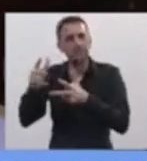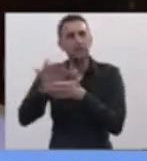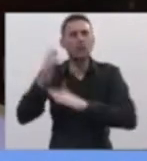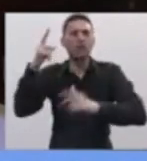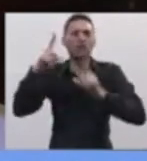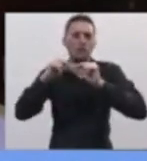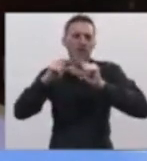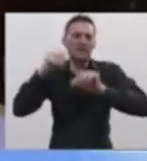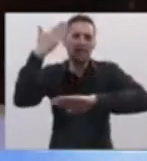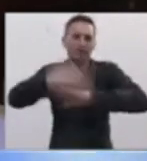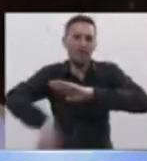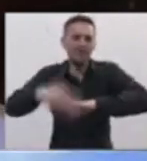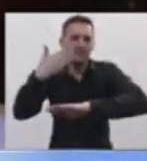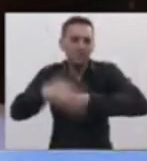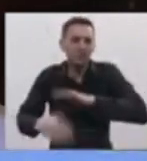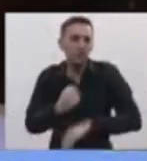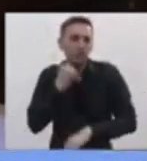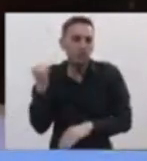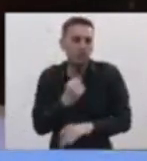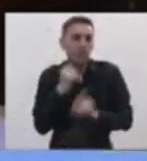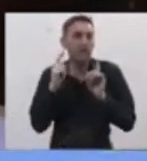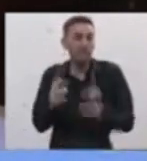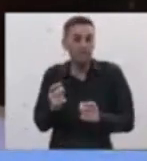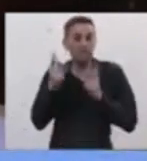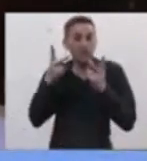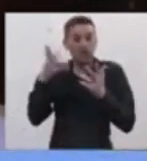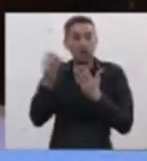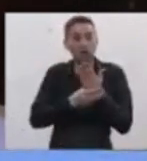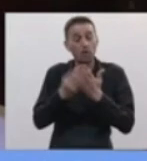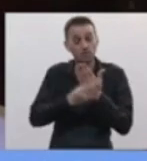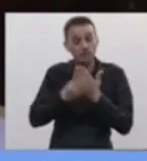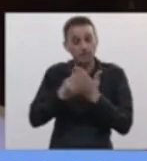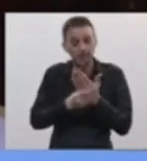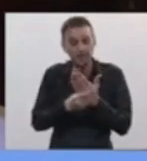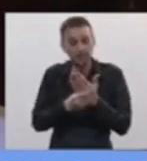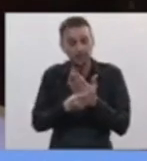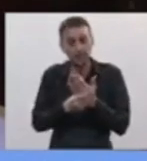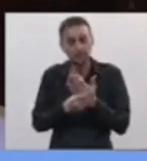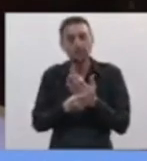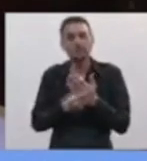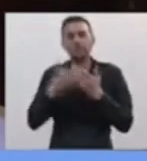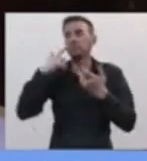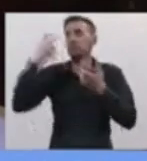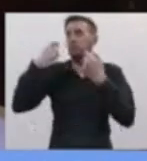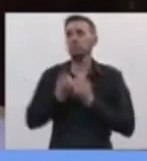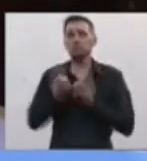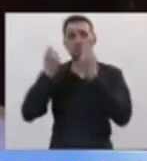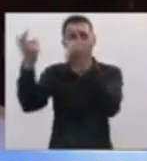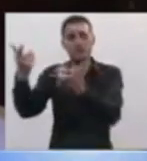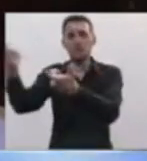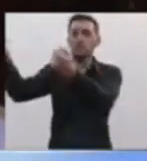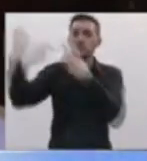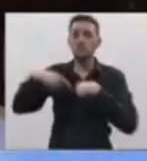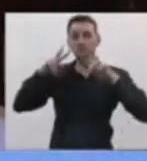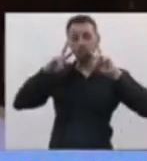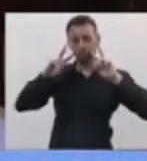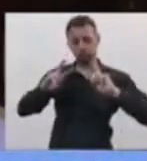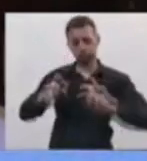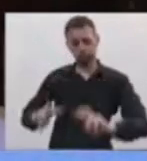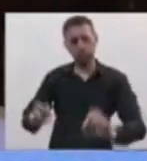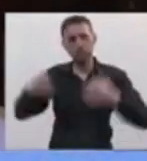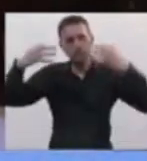los vencimientos que tenemos y como dijo al ministro que va a enviar el programa cuando lo envíe lo vamos a recibir y lo evaluaremos como corresponde